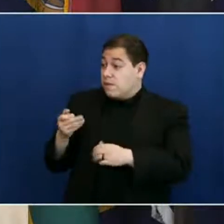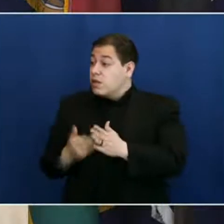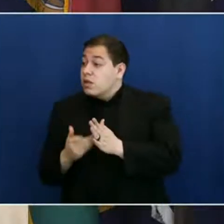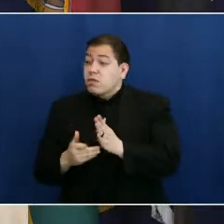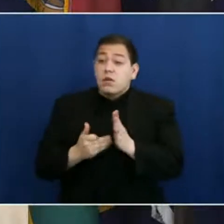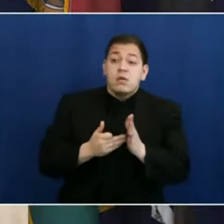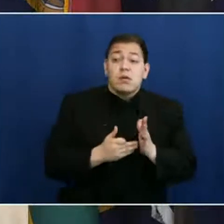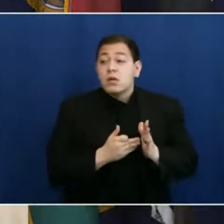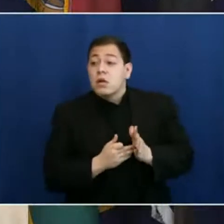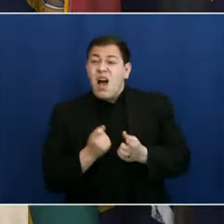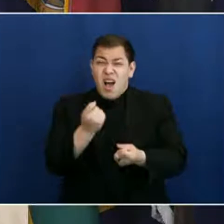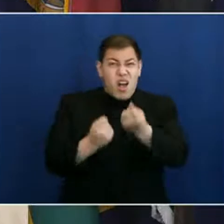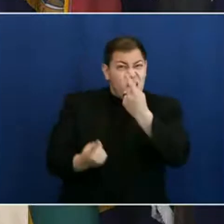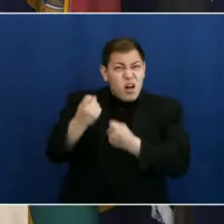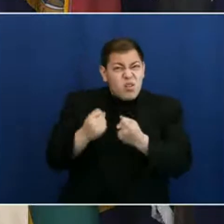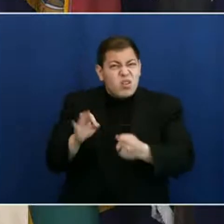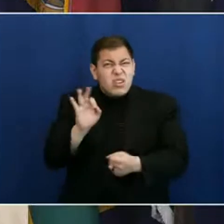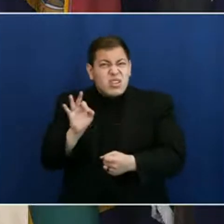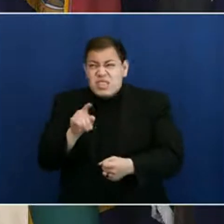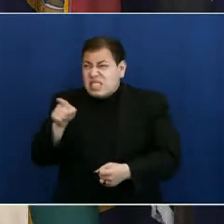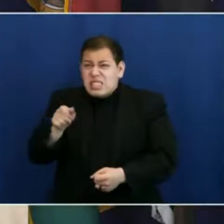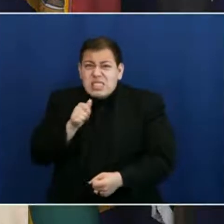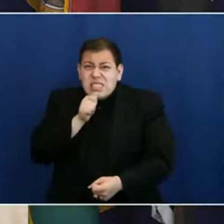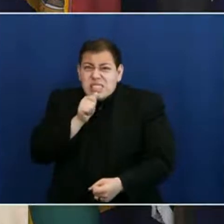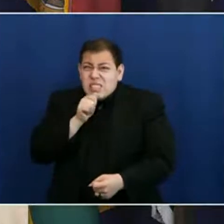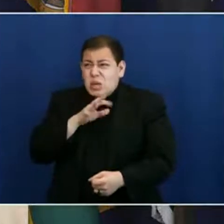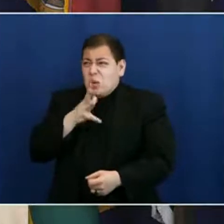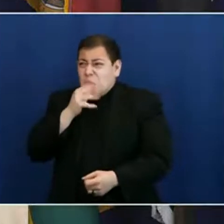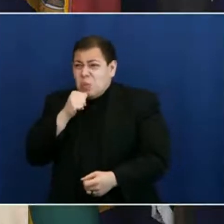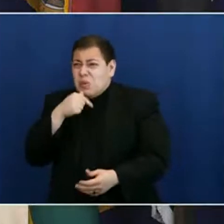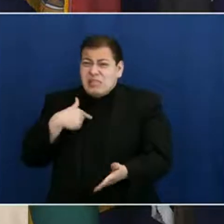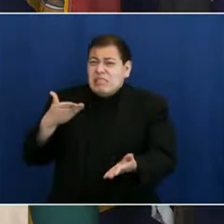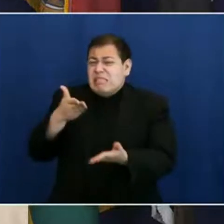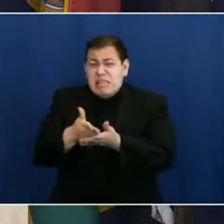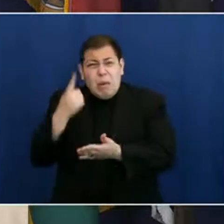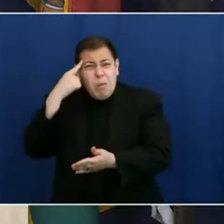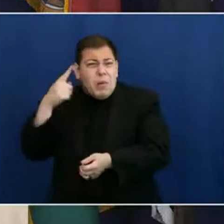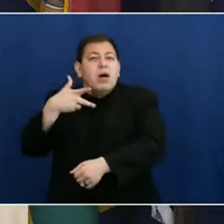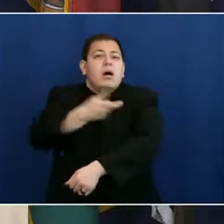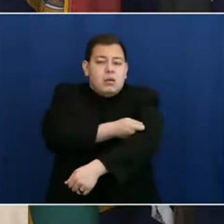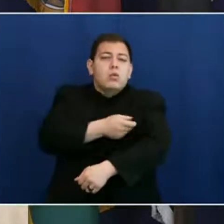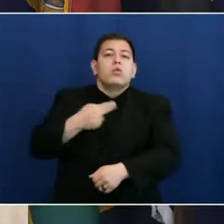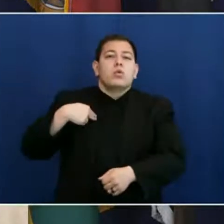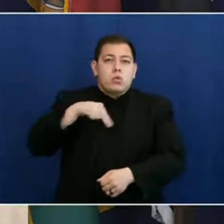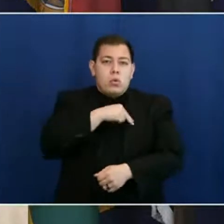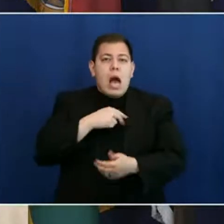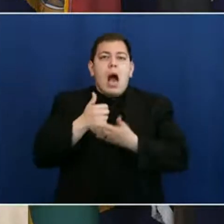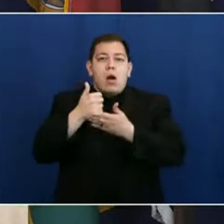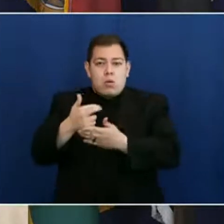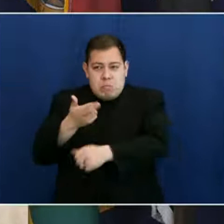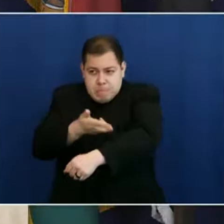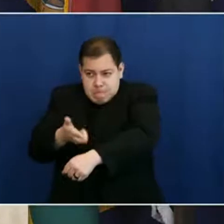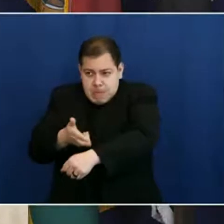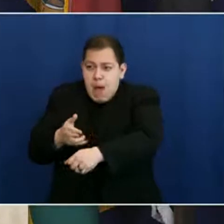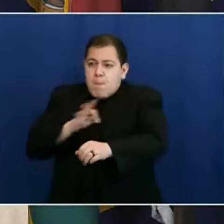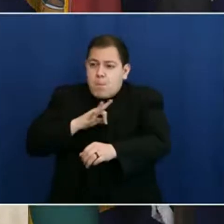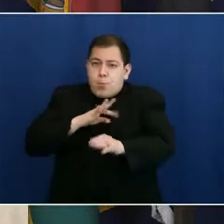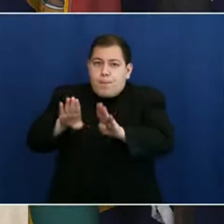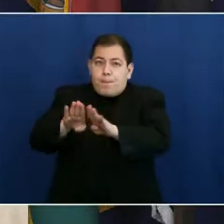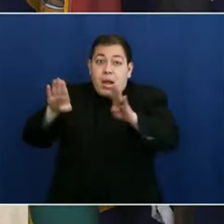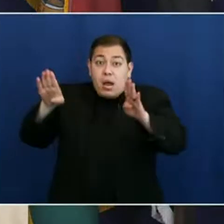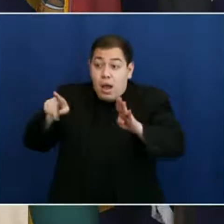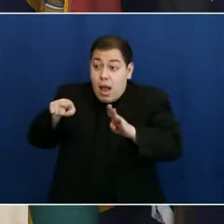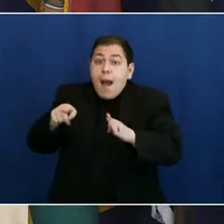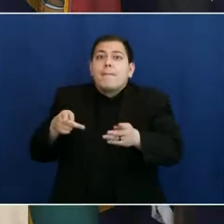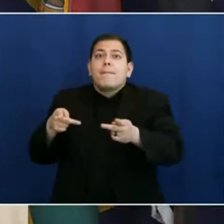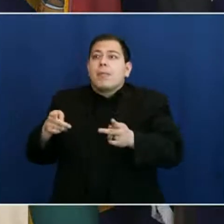las vacunas a aquellos lugares donde no ha habido todavía mucho acceso. Es importante recalcar que se han logrado algunas metas y es